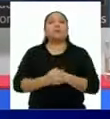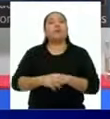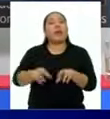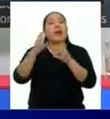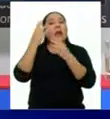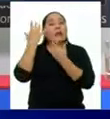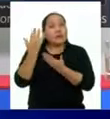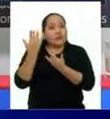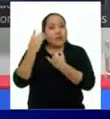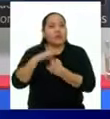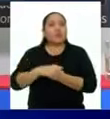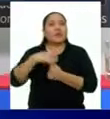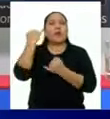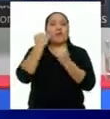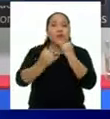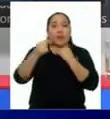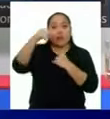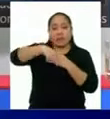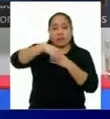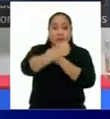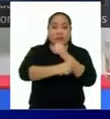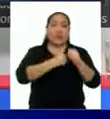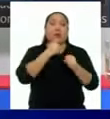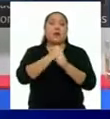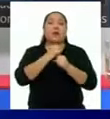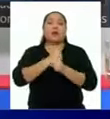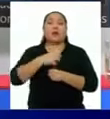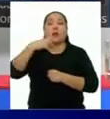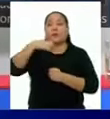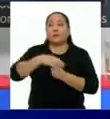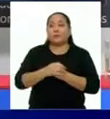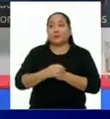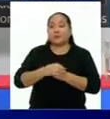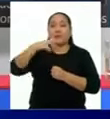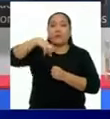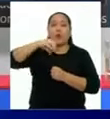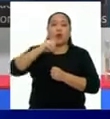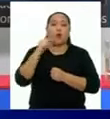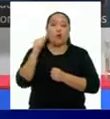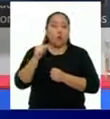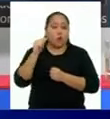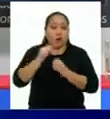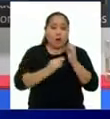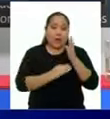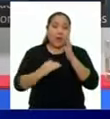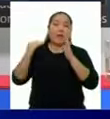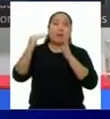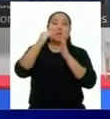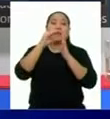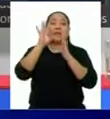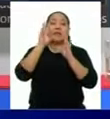Esperamos que hacia el finales de este año la PEA ocupada crezca alrededor del 7%.